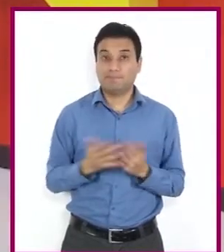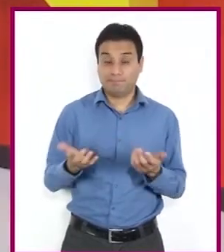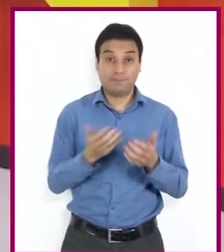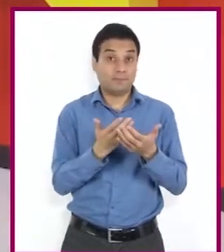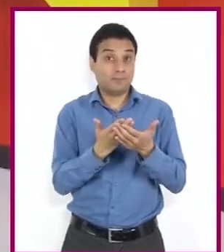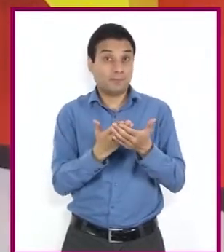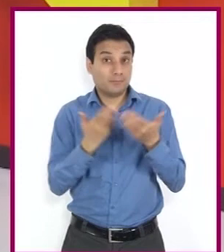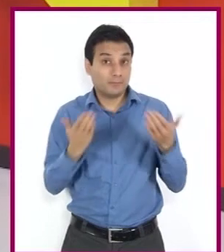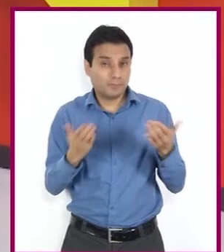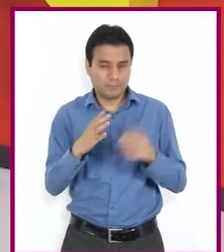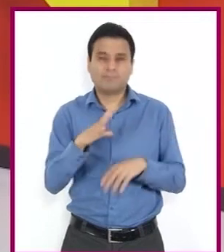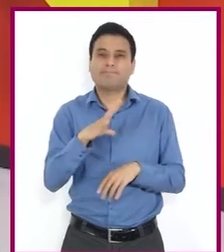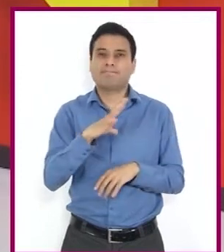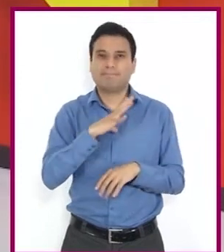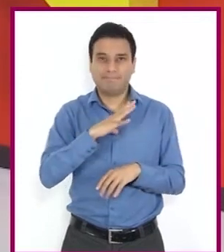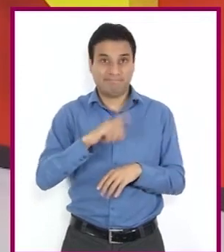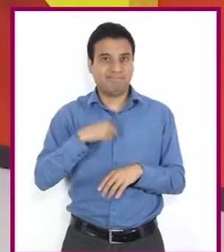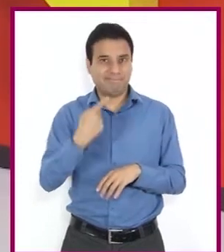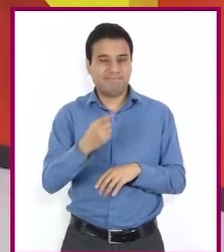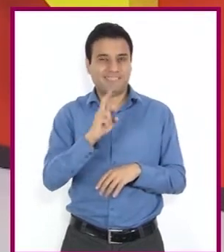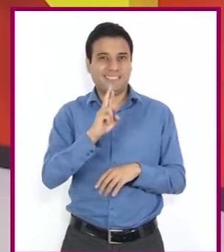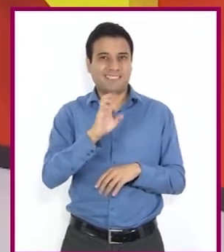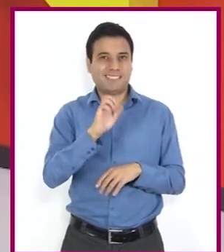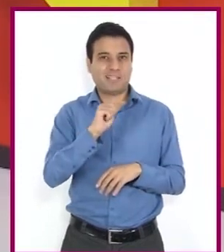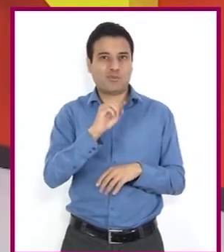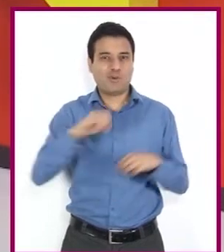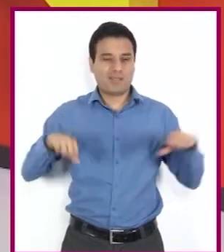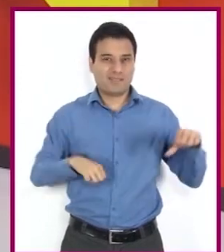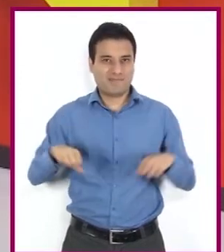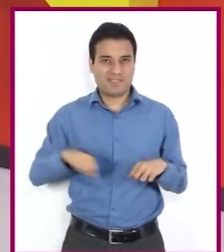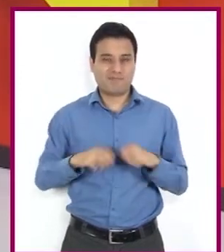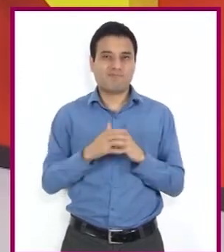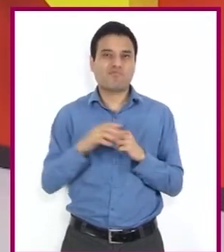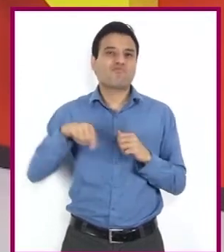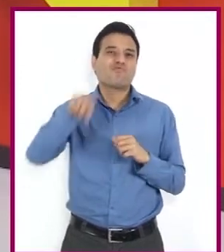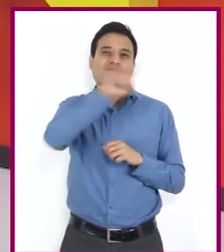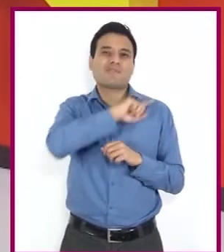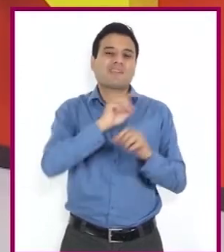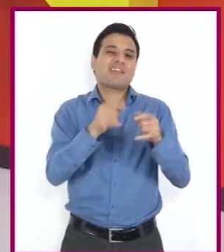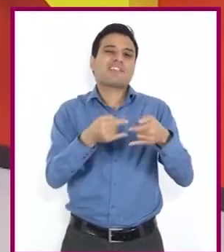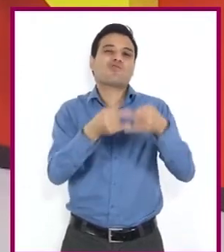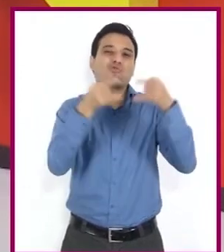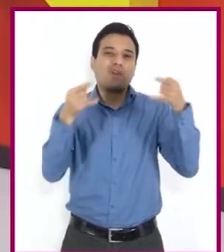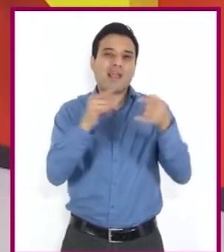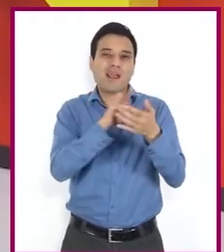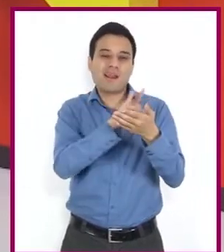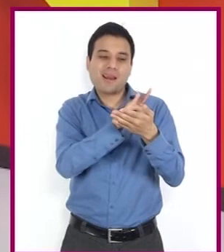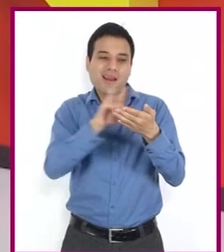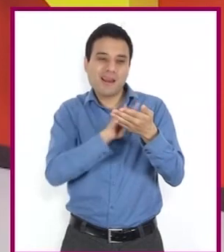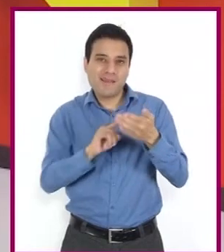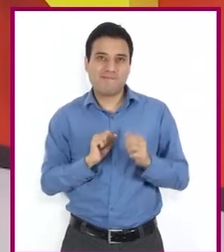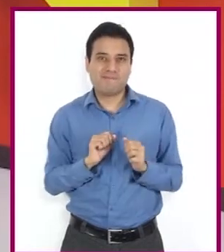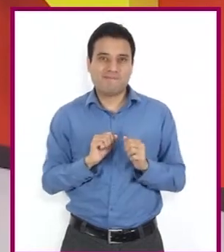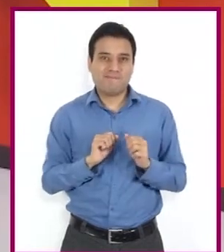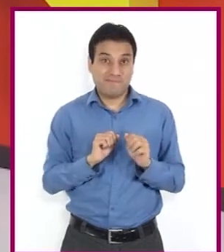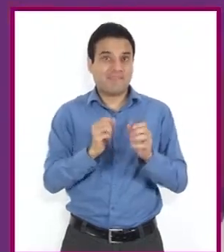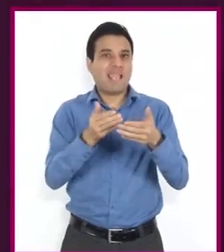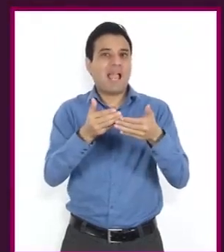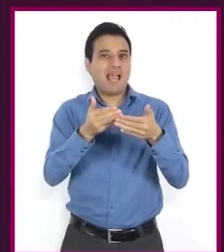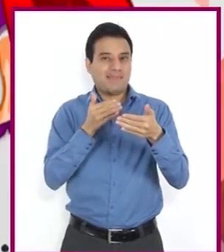Ahora tenemos un reto para ustedes que les ayudará a organizar una historia para luego convertirla en